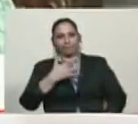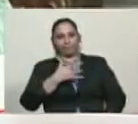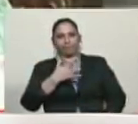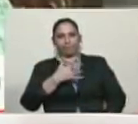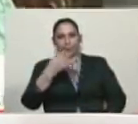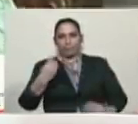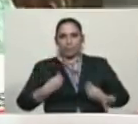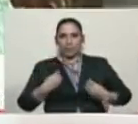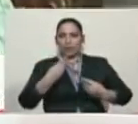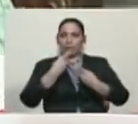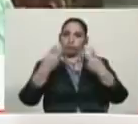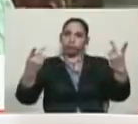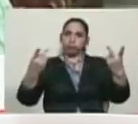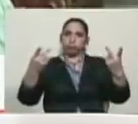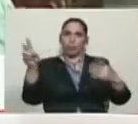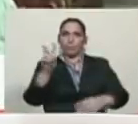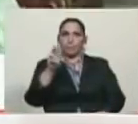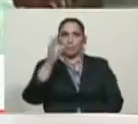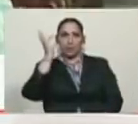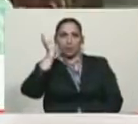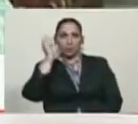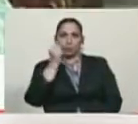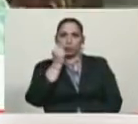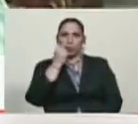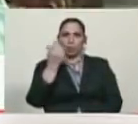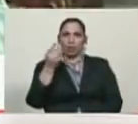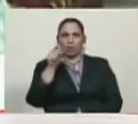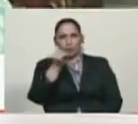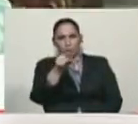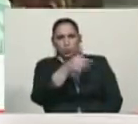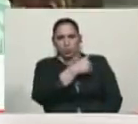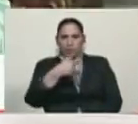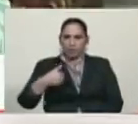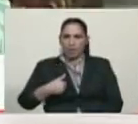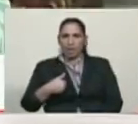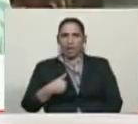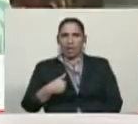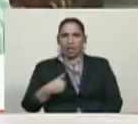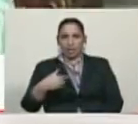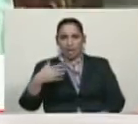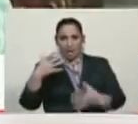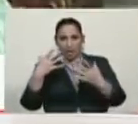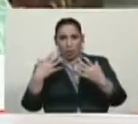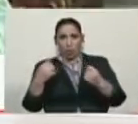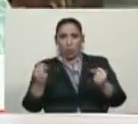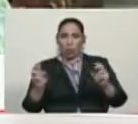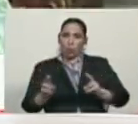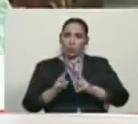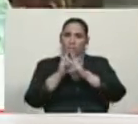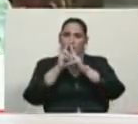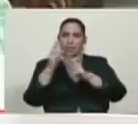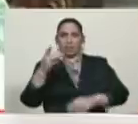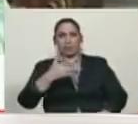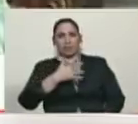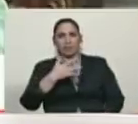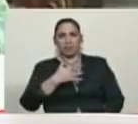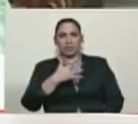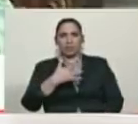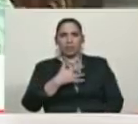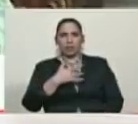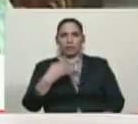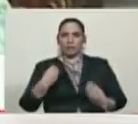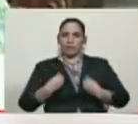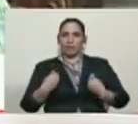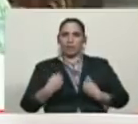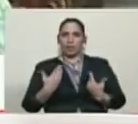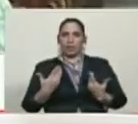a los venezolanos y venezolanas que me escuchan y me ven si usted quiere encontrarle un sentido a su vida un sentido